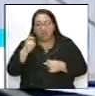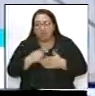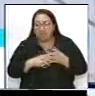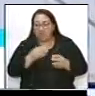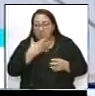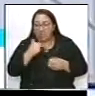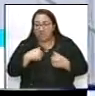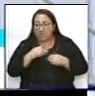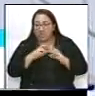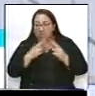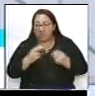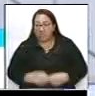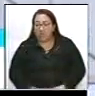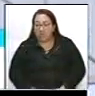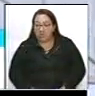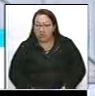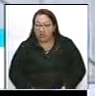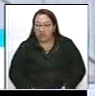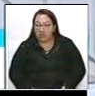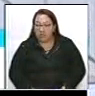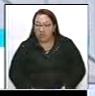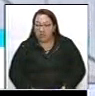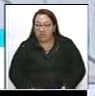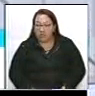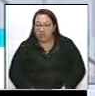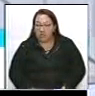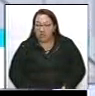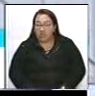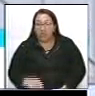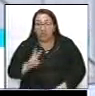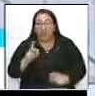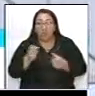hubiésemos tenido sesión, porque ya hay dos congresistas a quienes